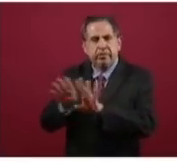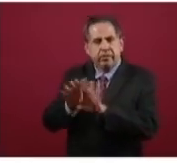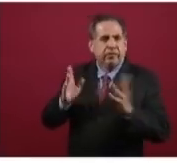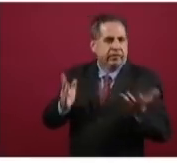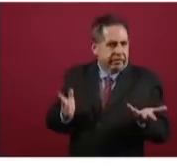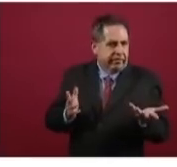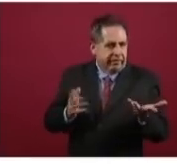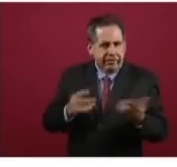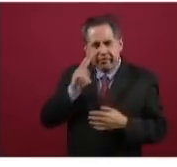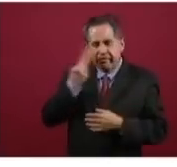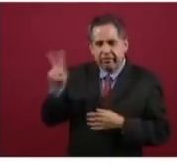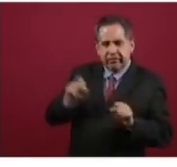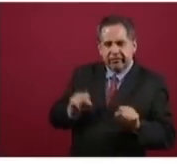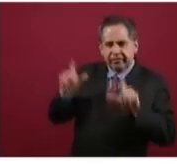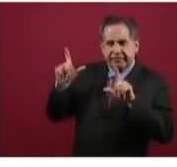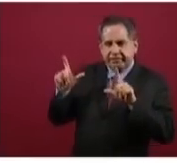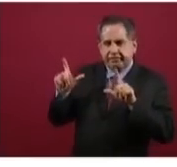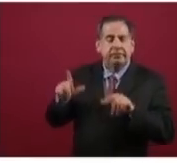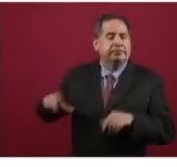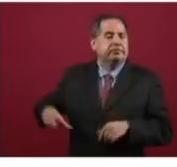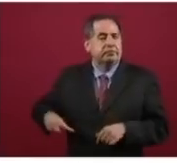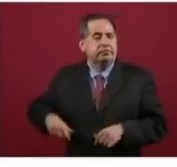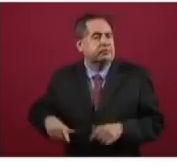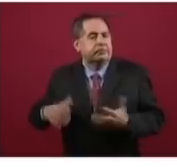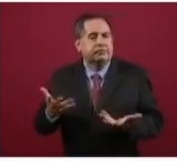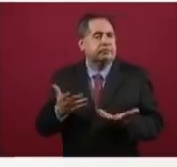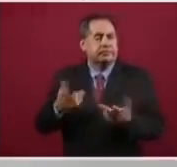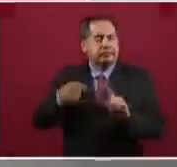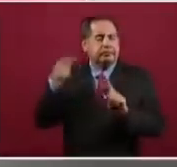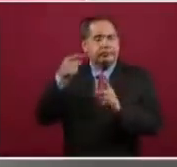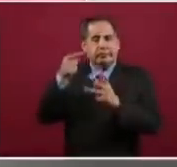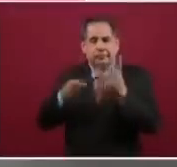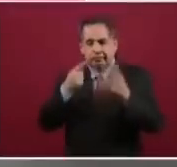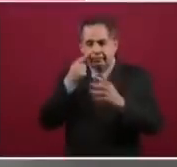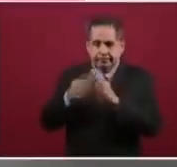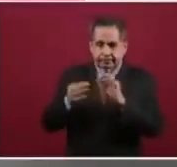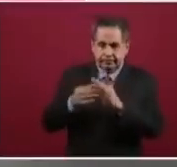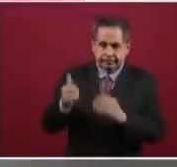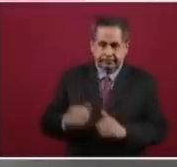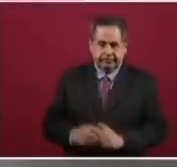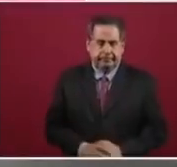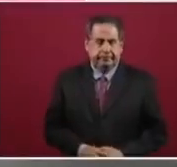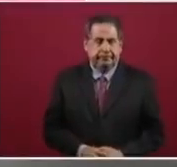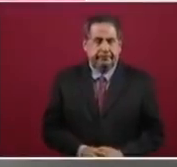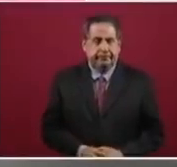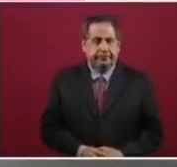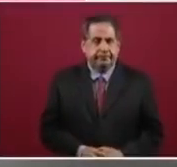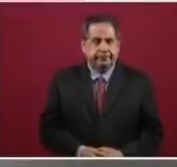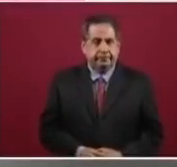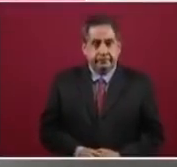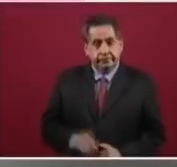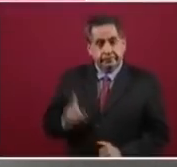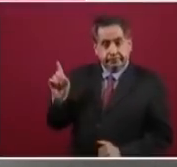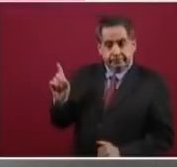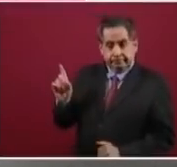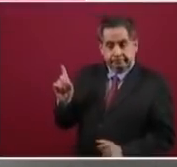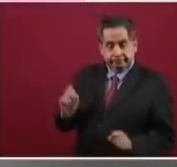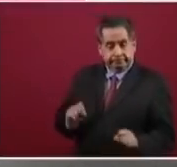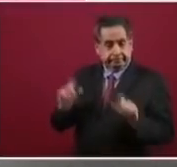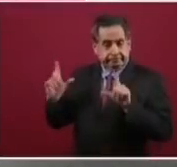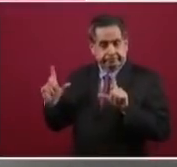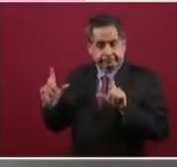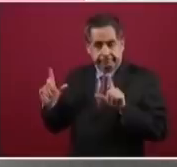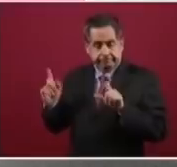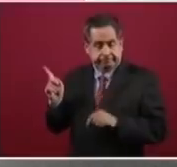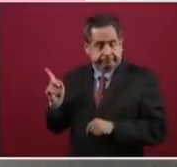a ver ahora la clasificación de acciones del gobierno bajo está bajo esta categoría lo que vemos aquí es como clasificamos nosotros